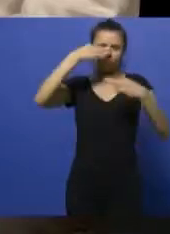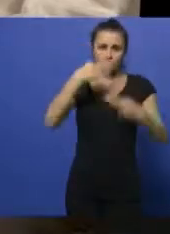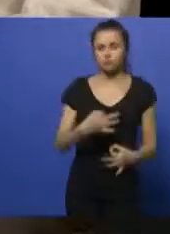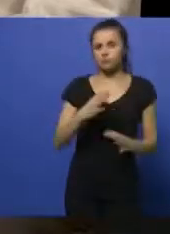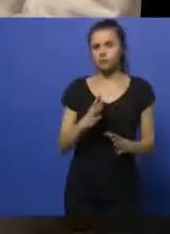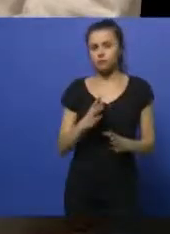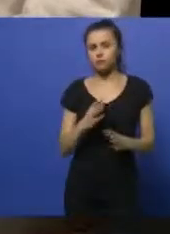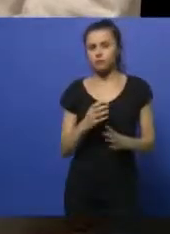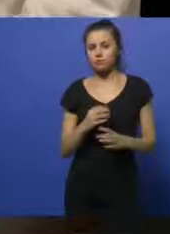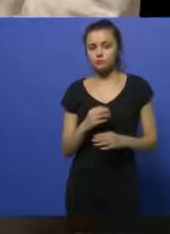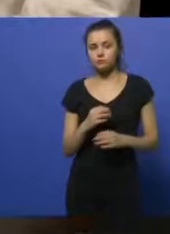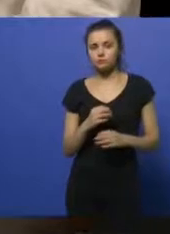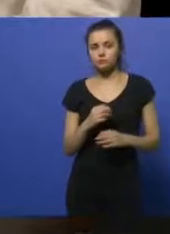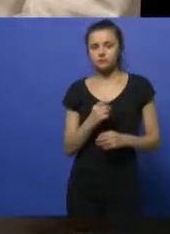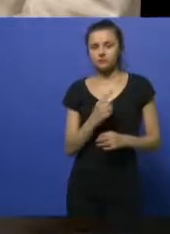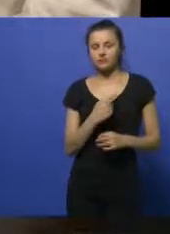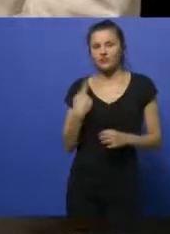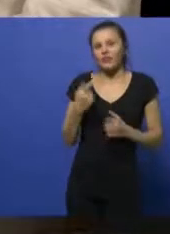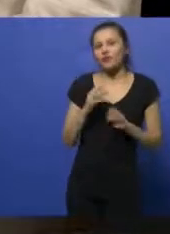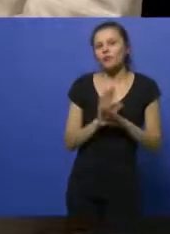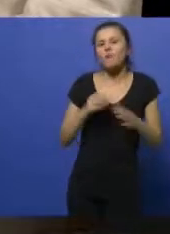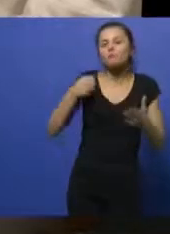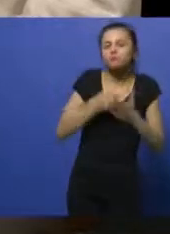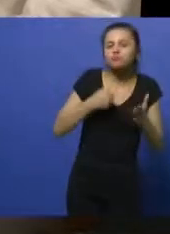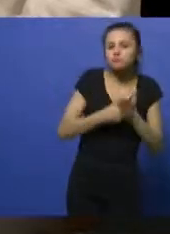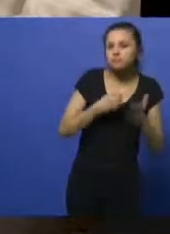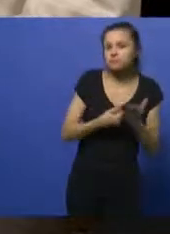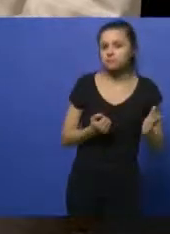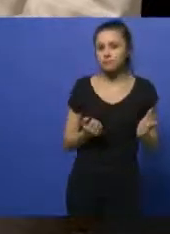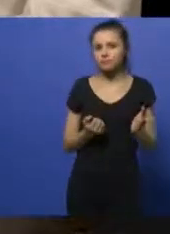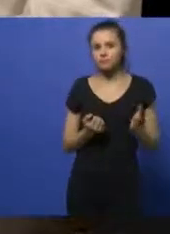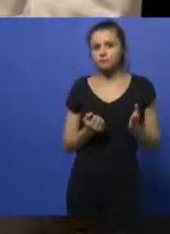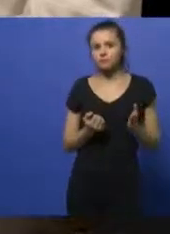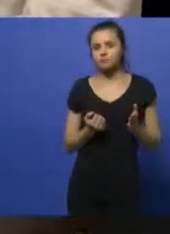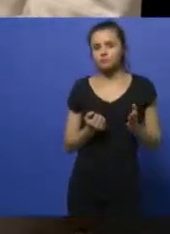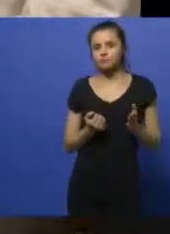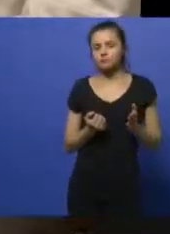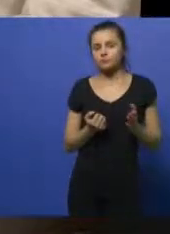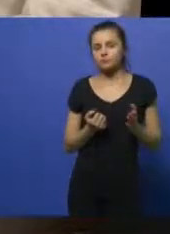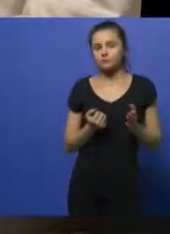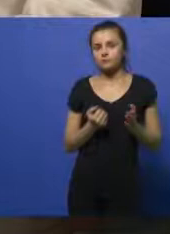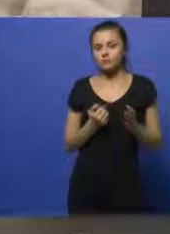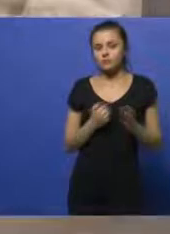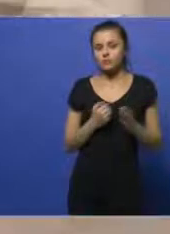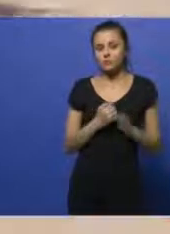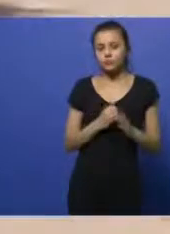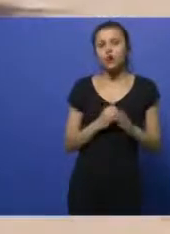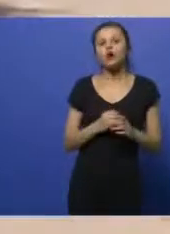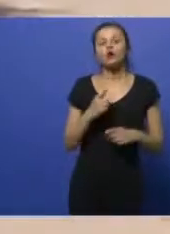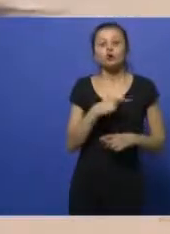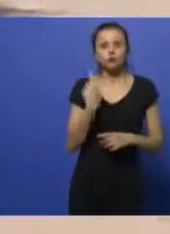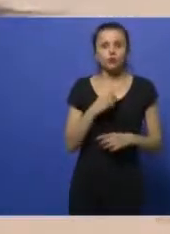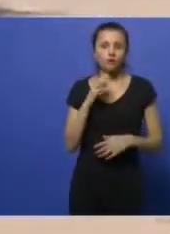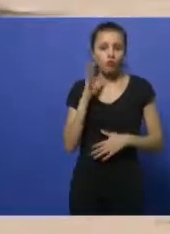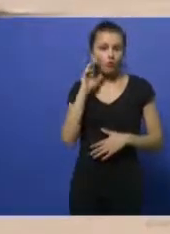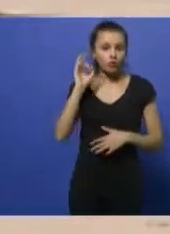no, creo que no estaríamos dando la pelea que uno da. Sabemos que más temprano que tarde lo vamos a lograr. Son optimistas.